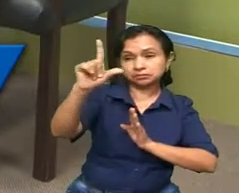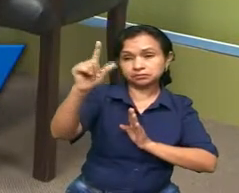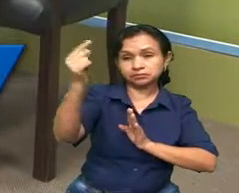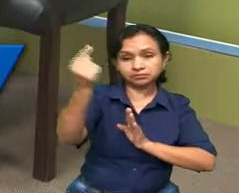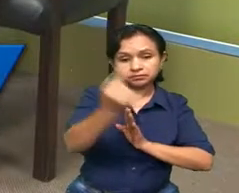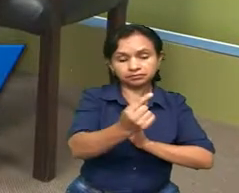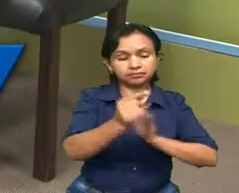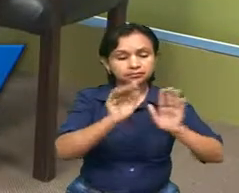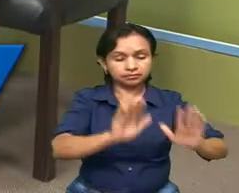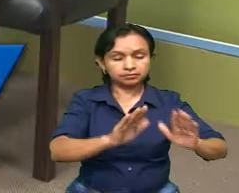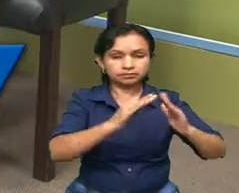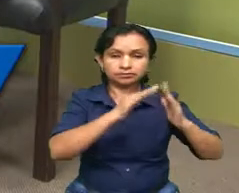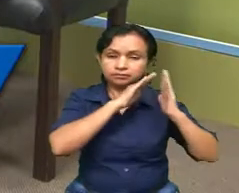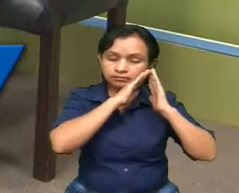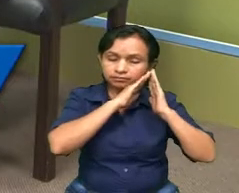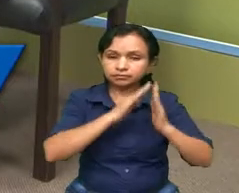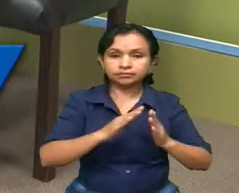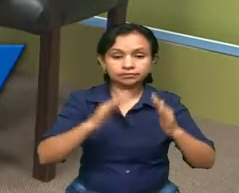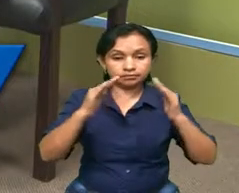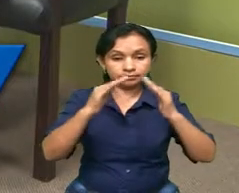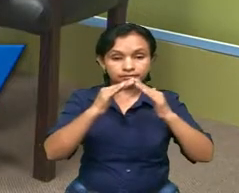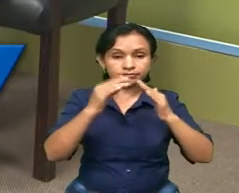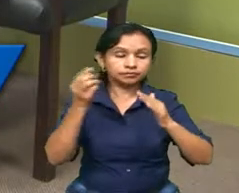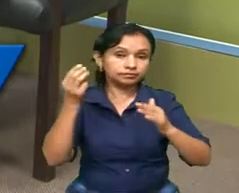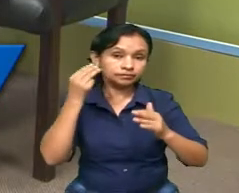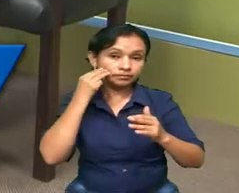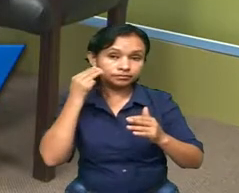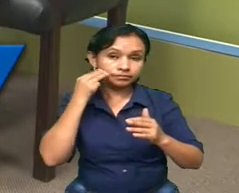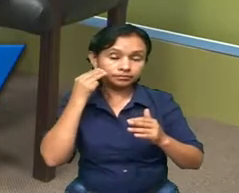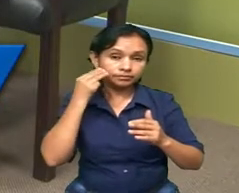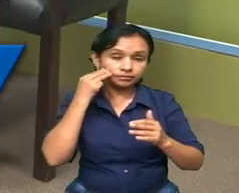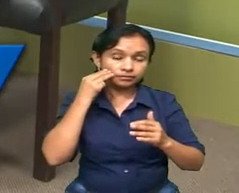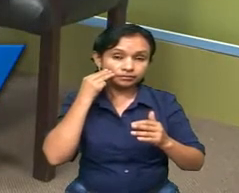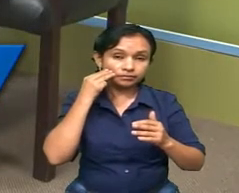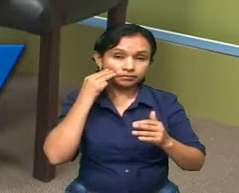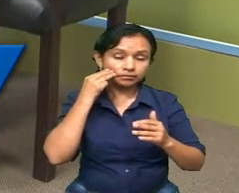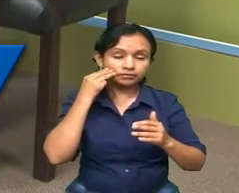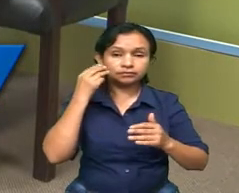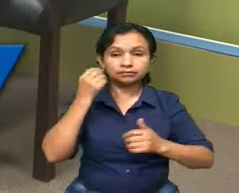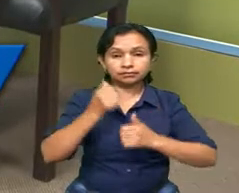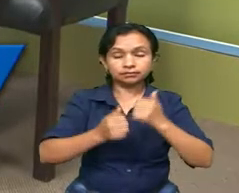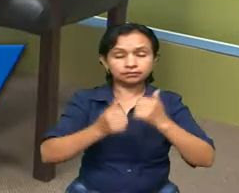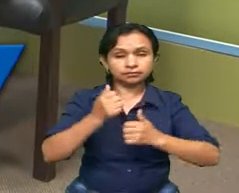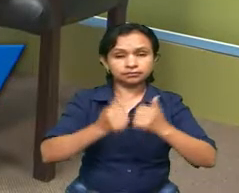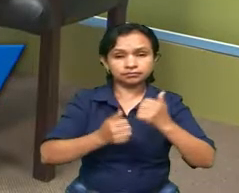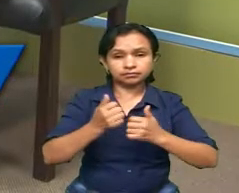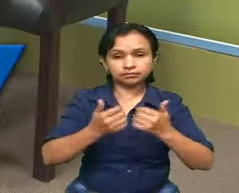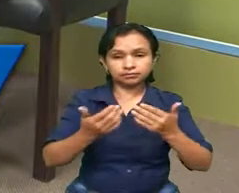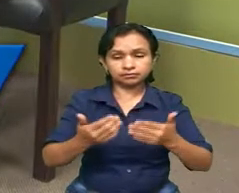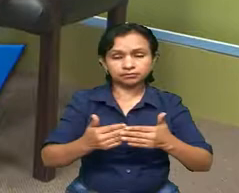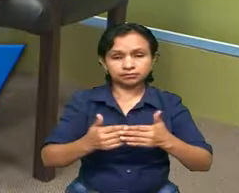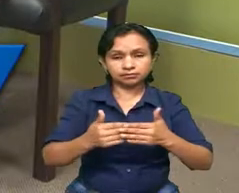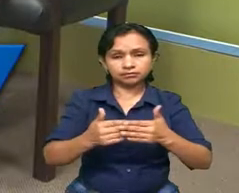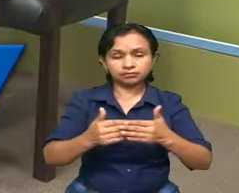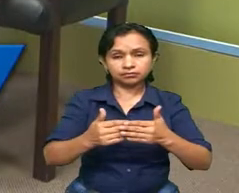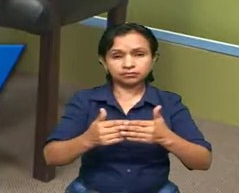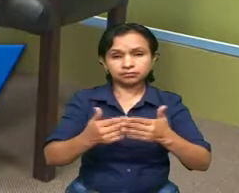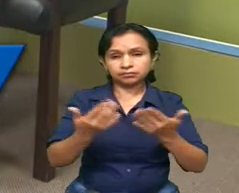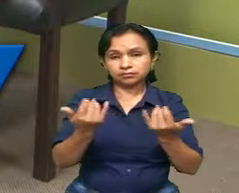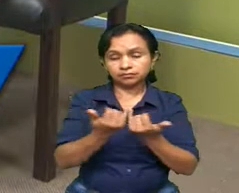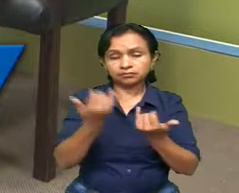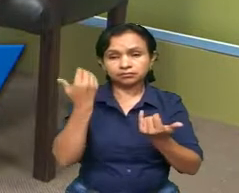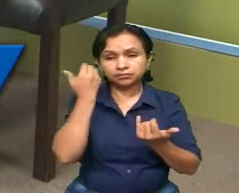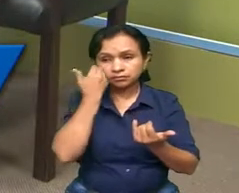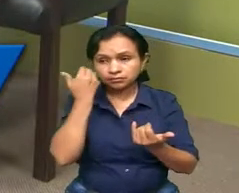por un momento. Las casas maternas son para madres que tienen a niños con problemas de salieron con cualquier problema de